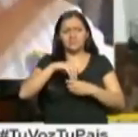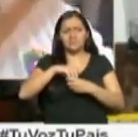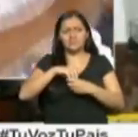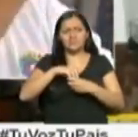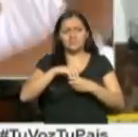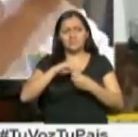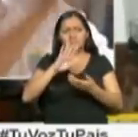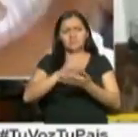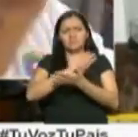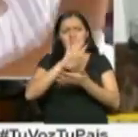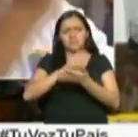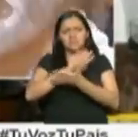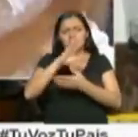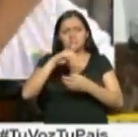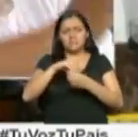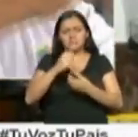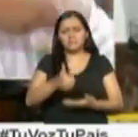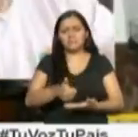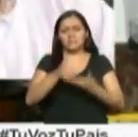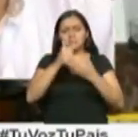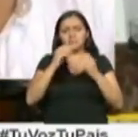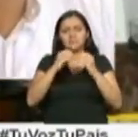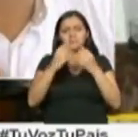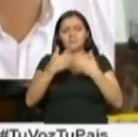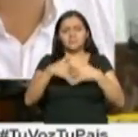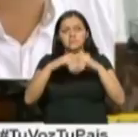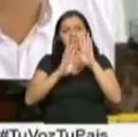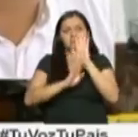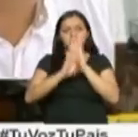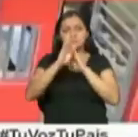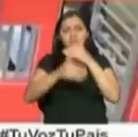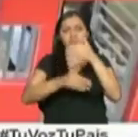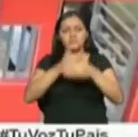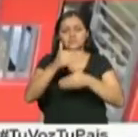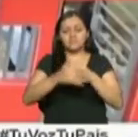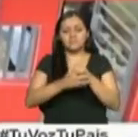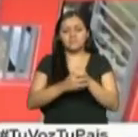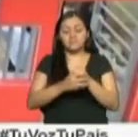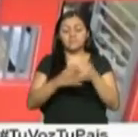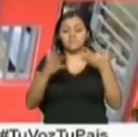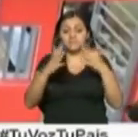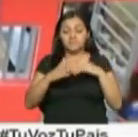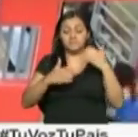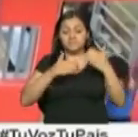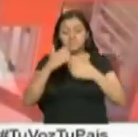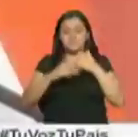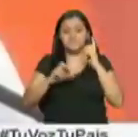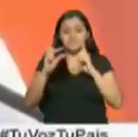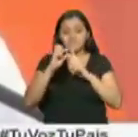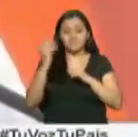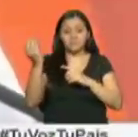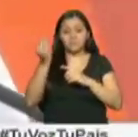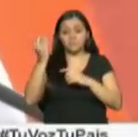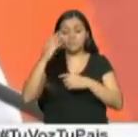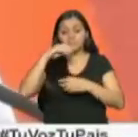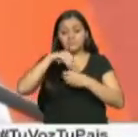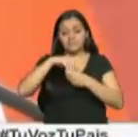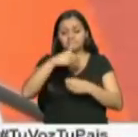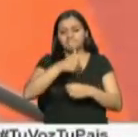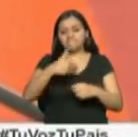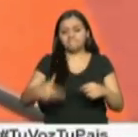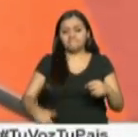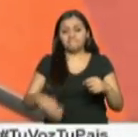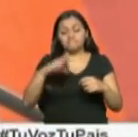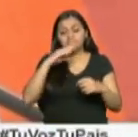una escuela que nos ayudará a seguir adelante. Ante las emotivas palabras de la joven estudiante, el presidente